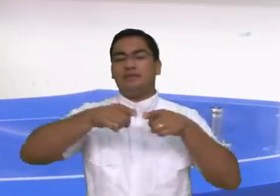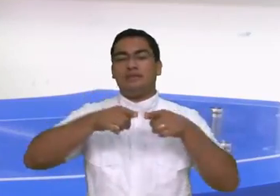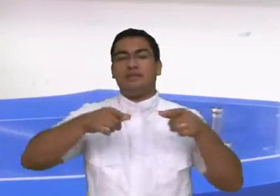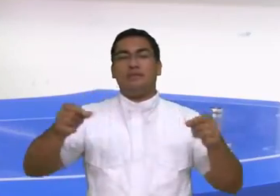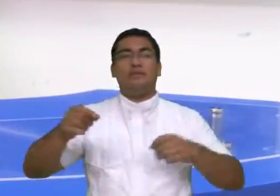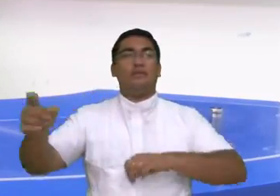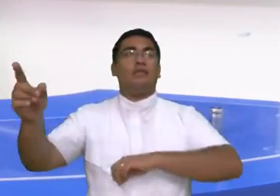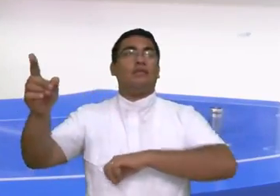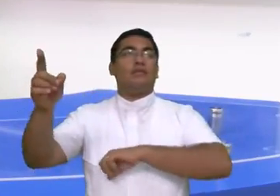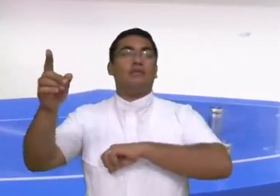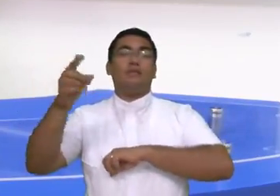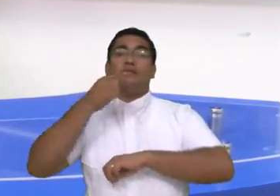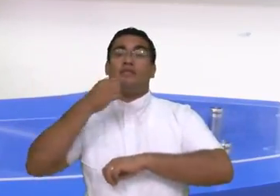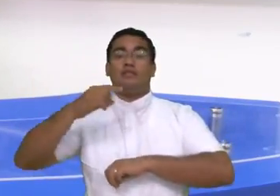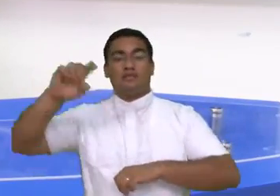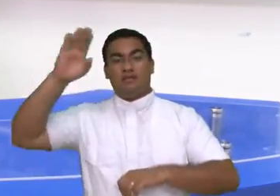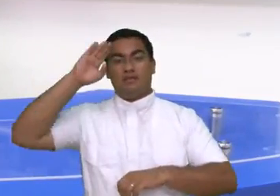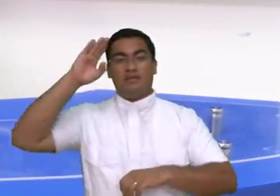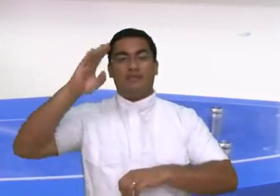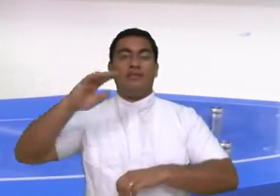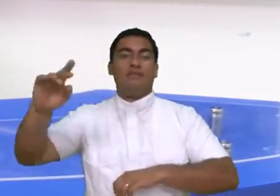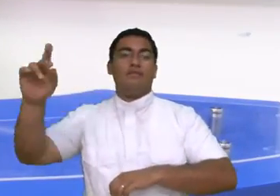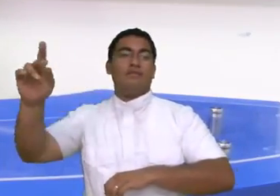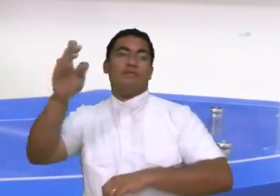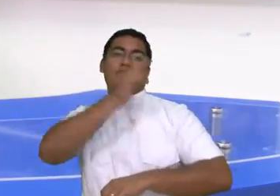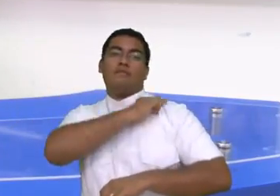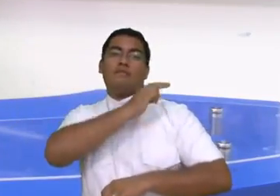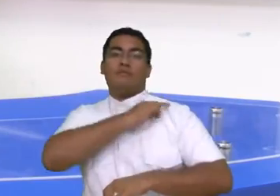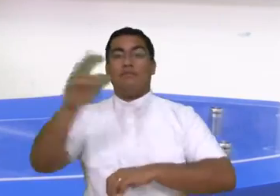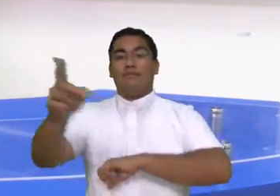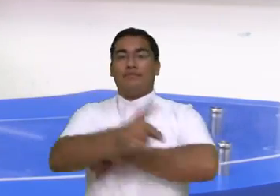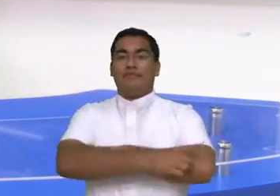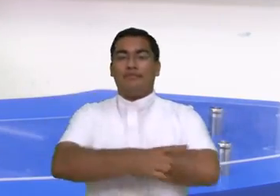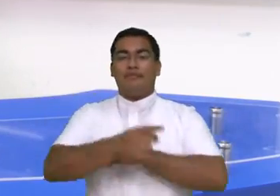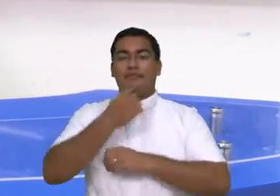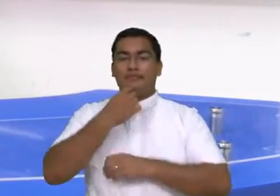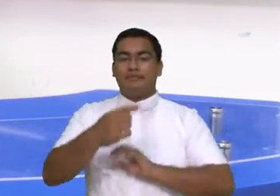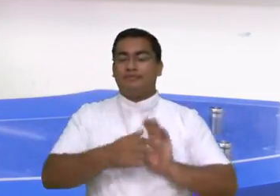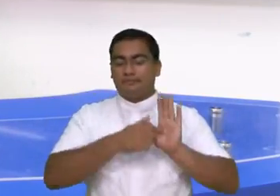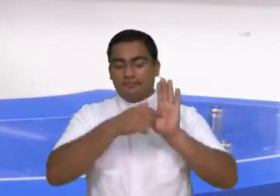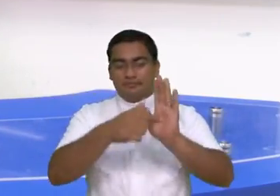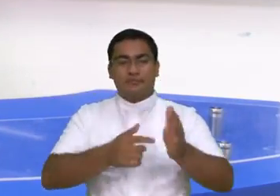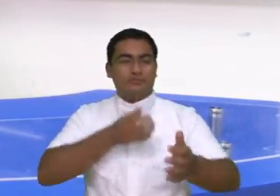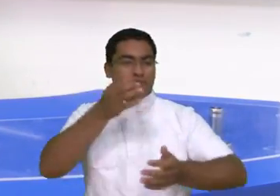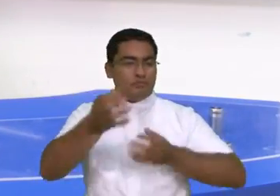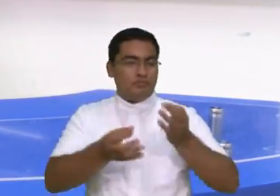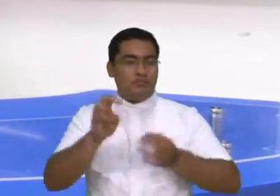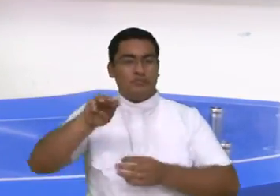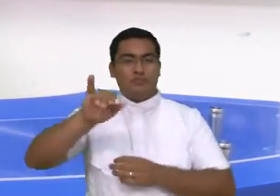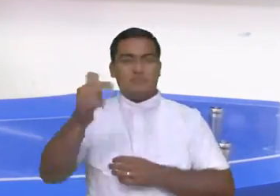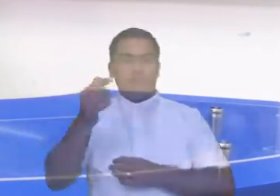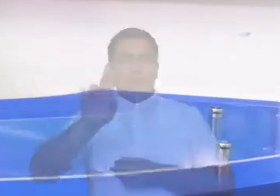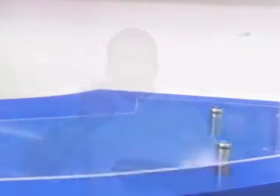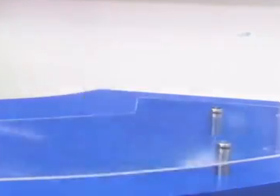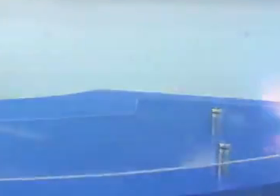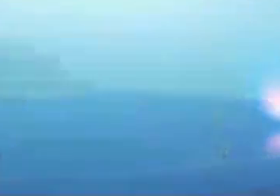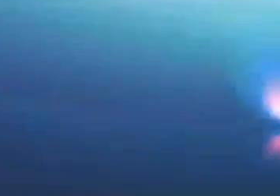jefe supremo de esta institución, el comandante Daniel Ortega. A continuación, Miguel Carranza Mena nos